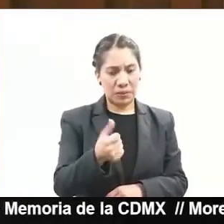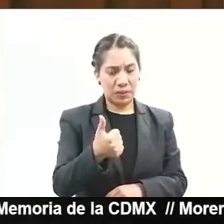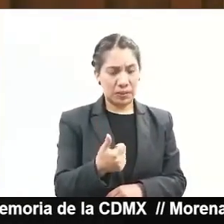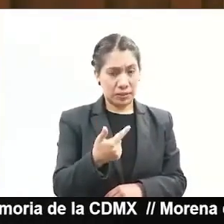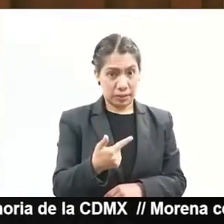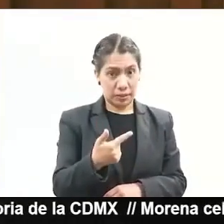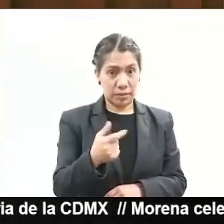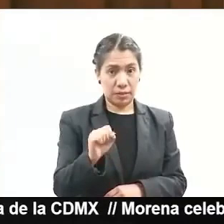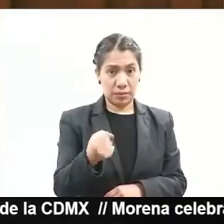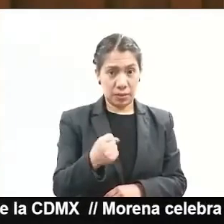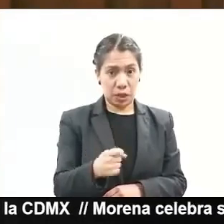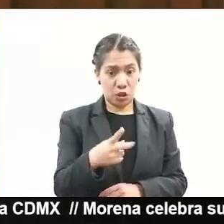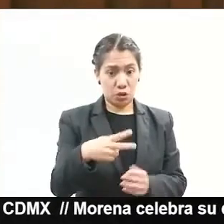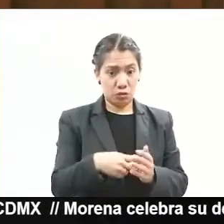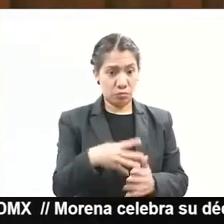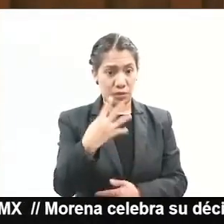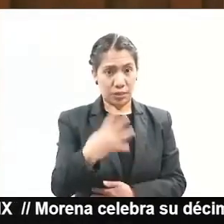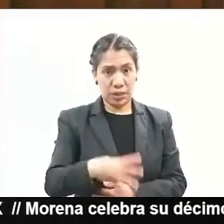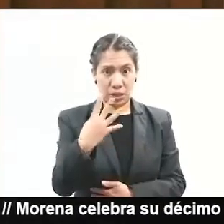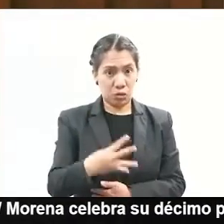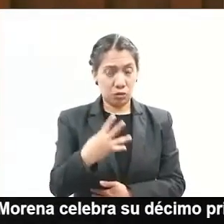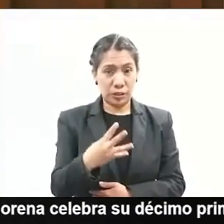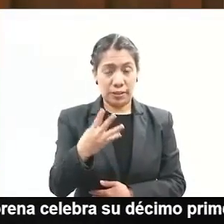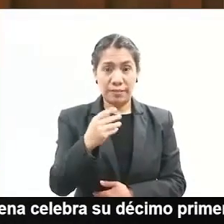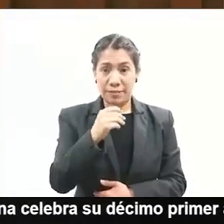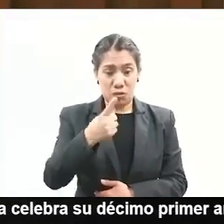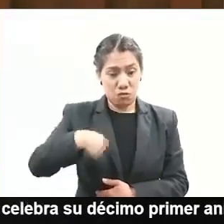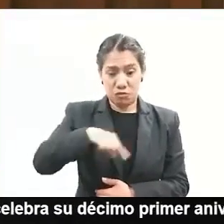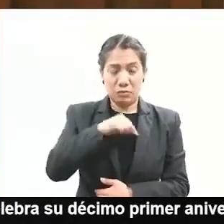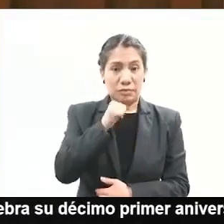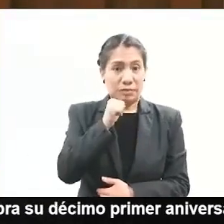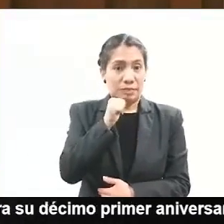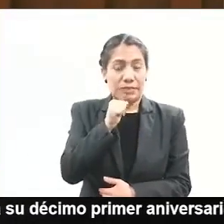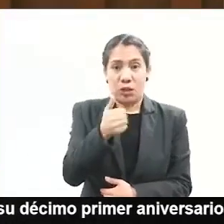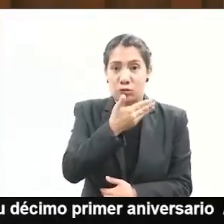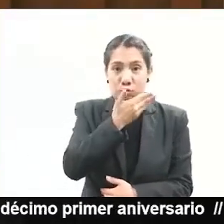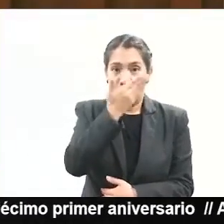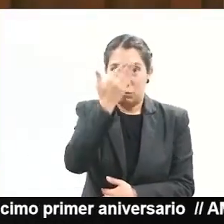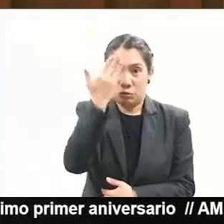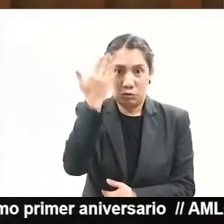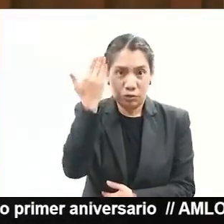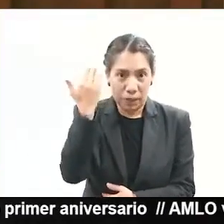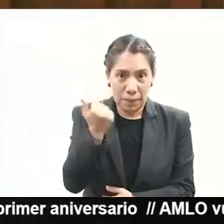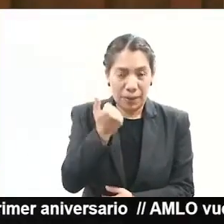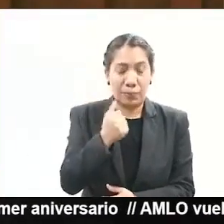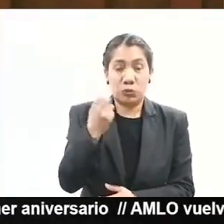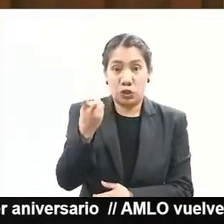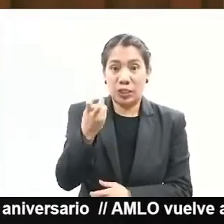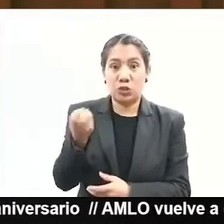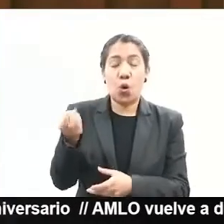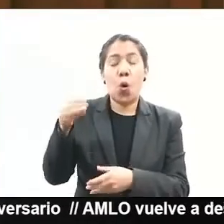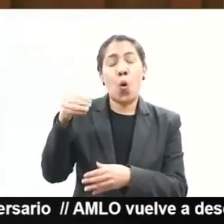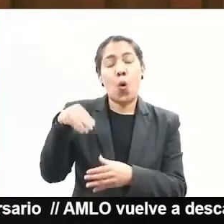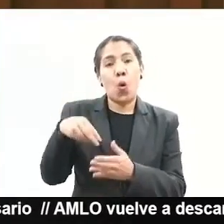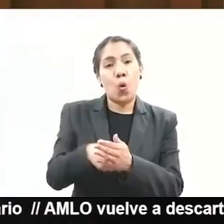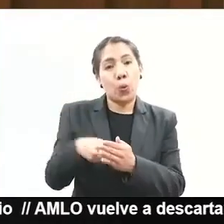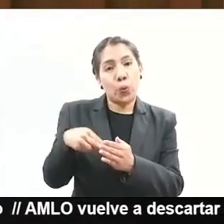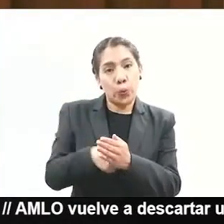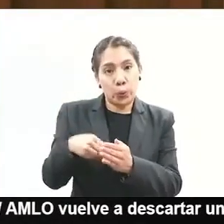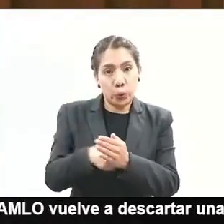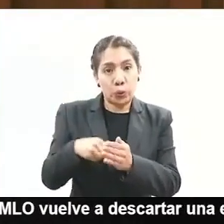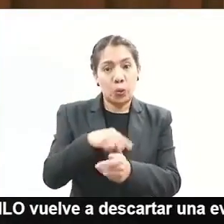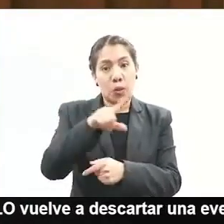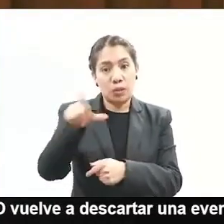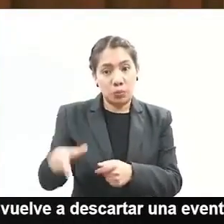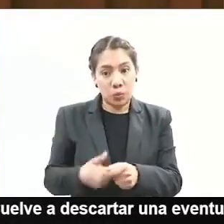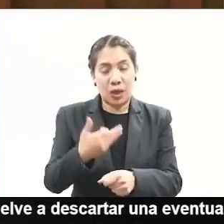eso lo sabíamos, todo eso se negó durante mucho tiempo, pero tenemos las pruebas, aunque no sabemos el contenido de esos procesos disciplinarios. Eso